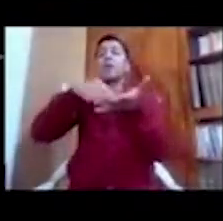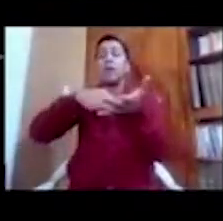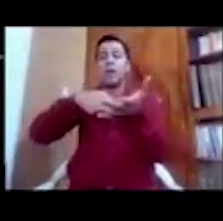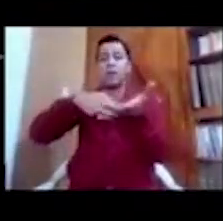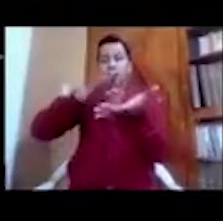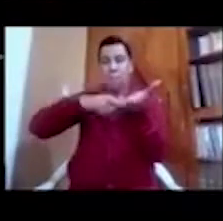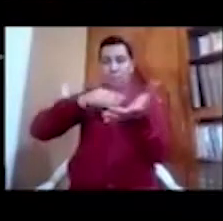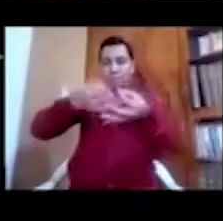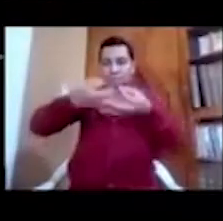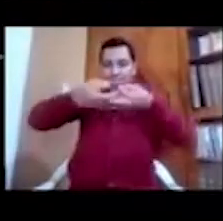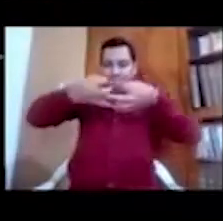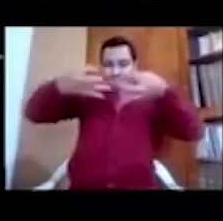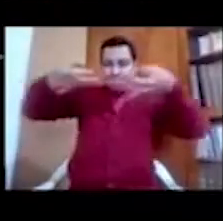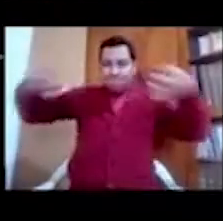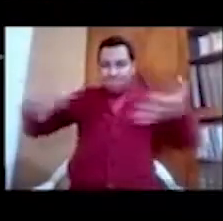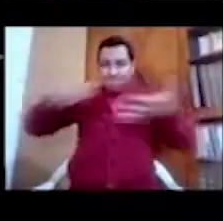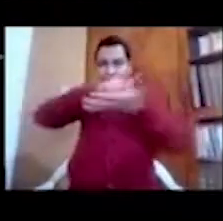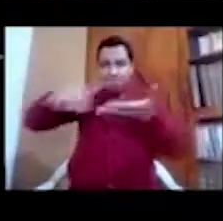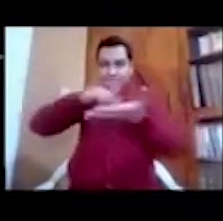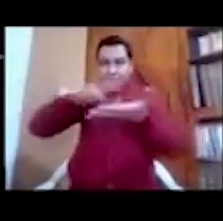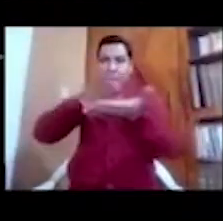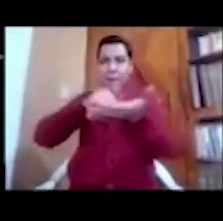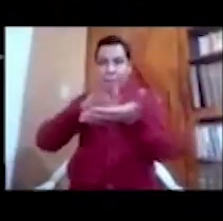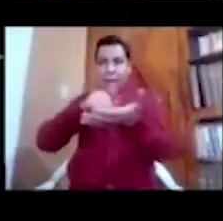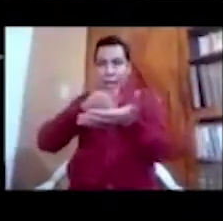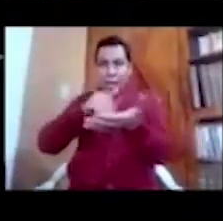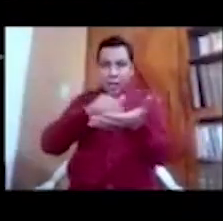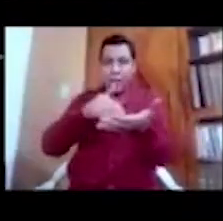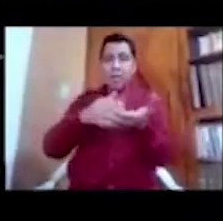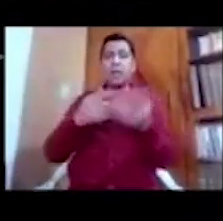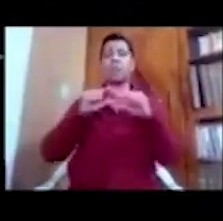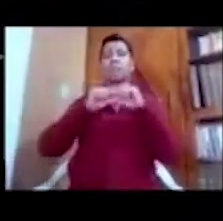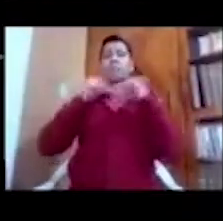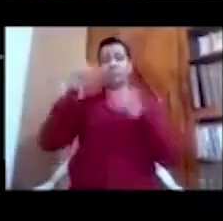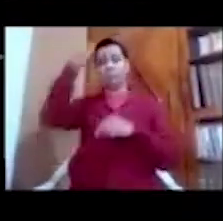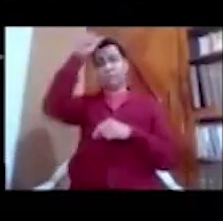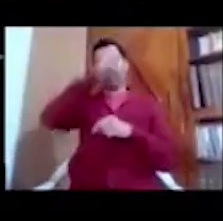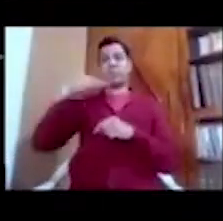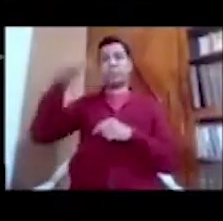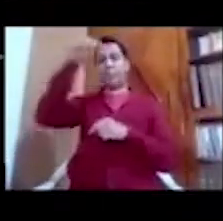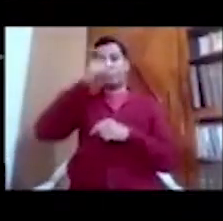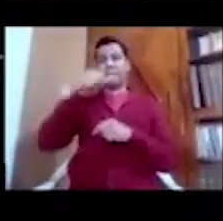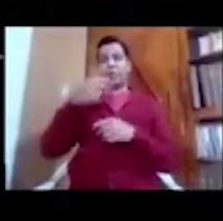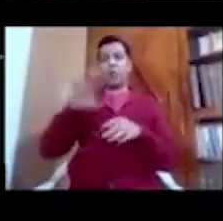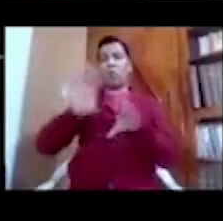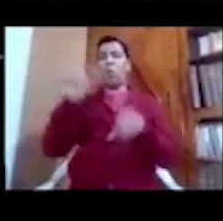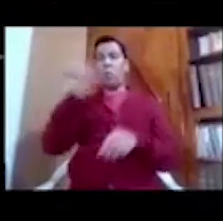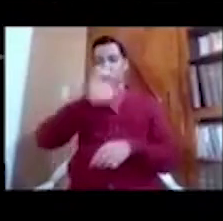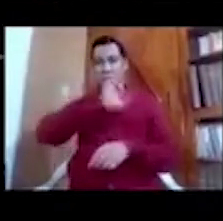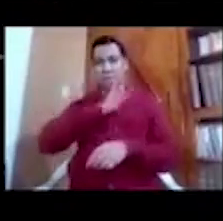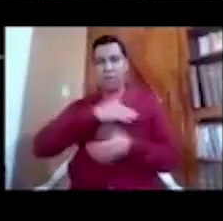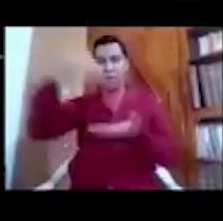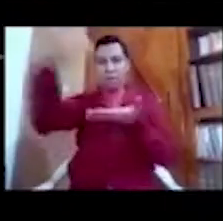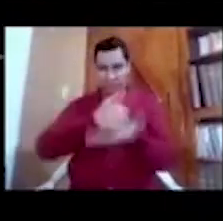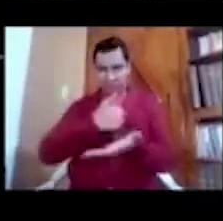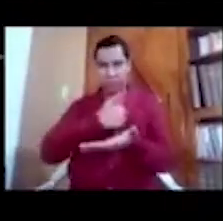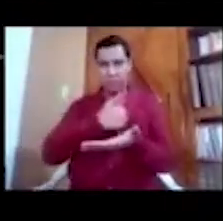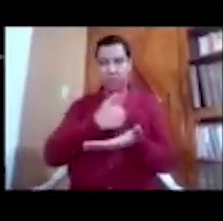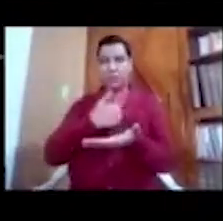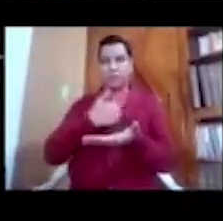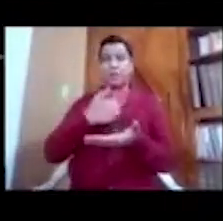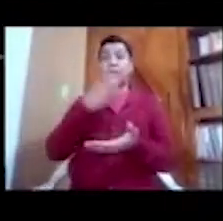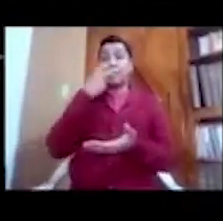en los documentos que recogieron los frailes en la primera etapa de la colonia de la Nueva España,